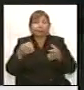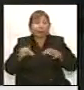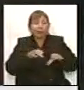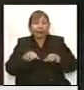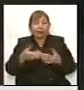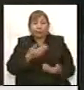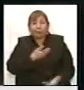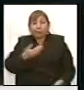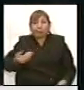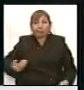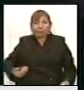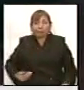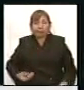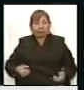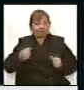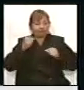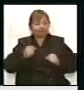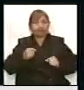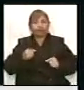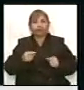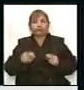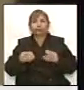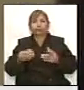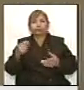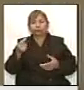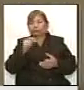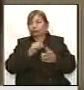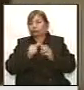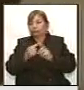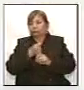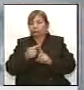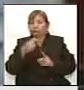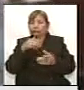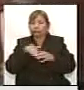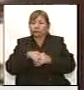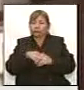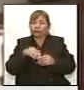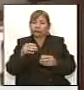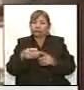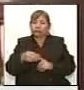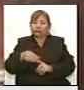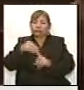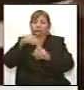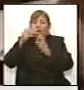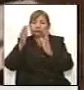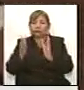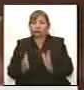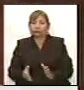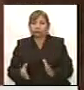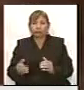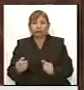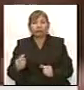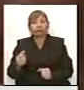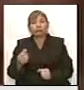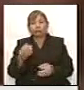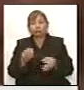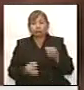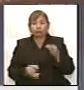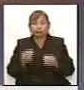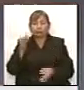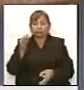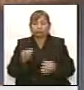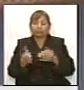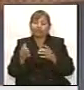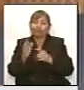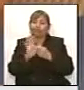del Estado para fortalecer la interoperabilidad en el Sistema Nacional Especializado de Justicia para la protección y